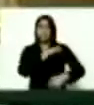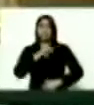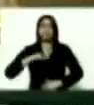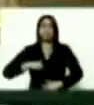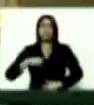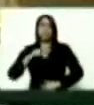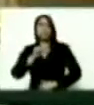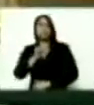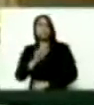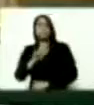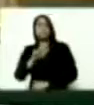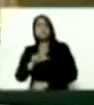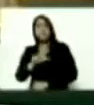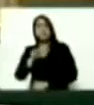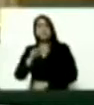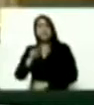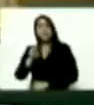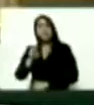privada, Silvercop,